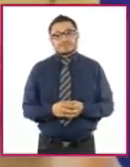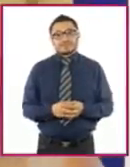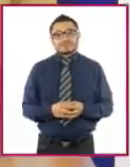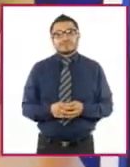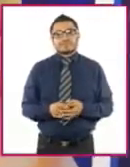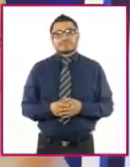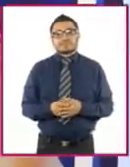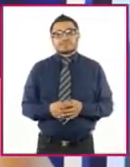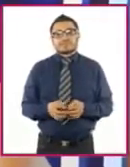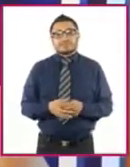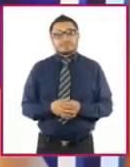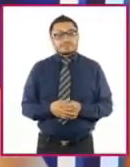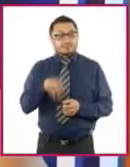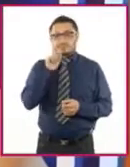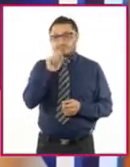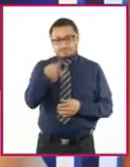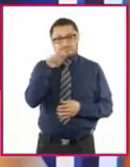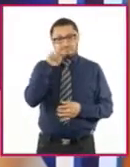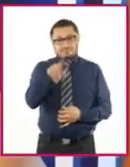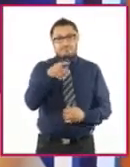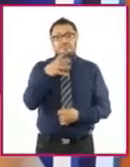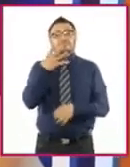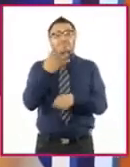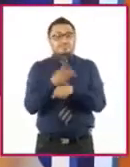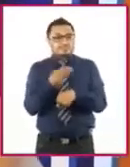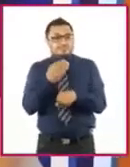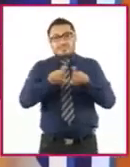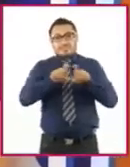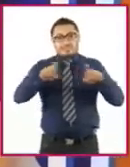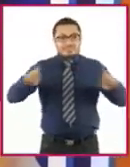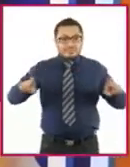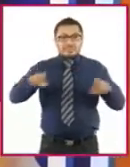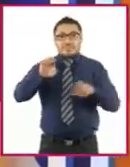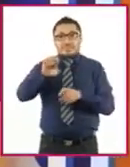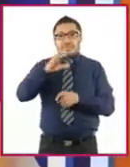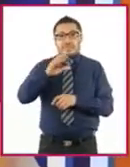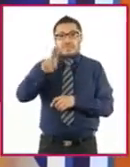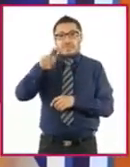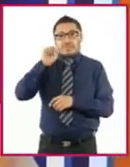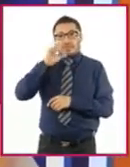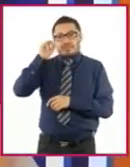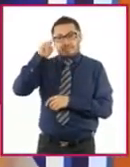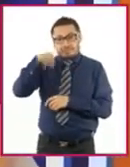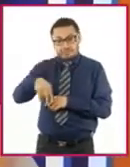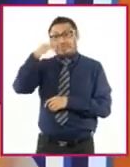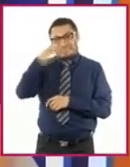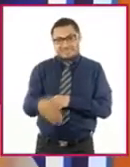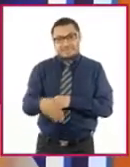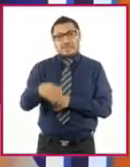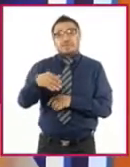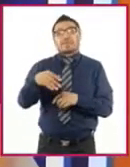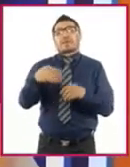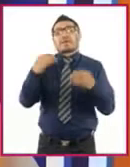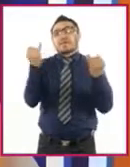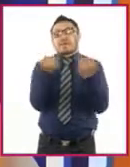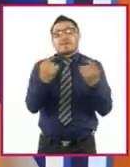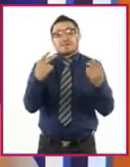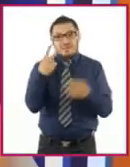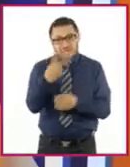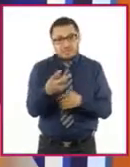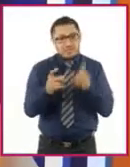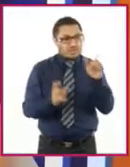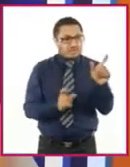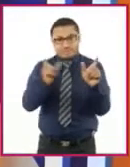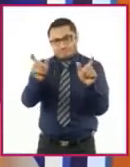Esto mismo sucede resolviendo una ecuación. Como ya sabemos, una igualdad entre dos expresiones